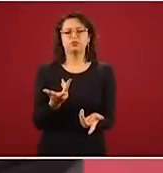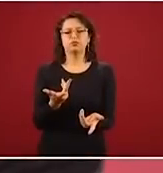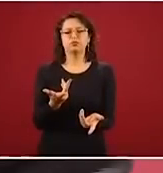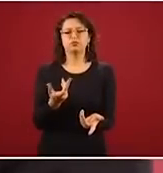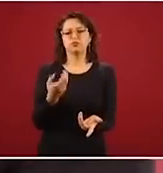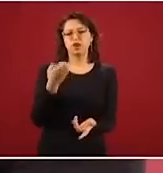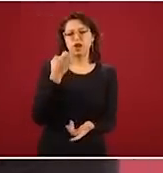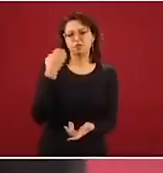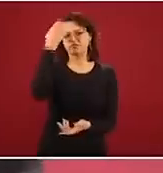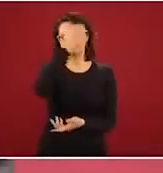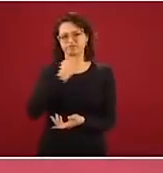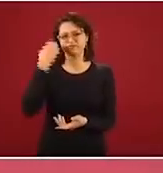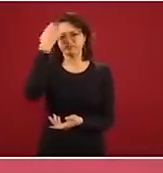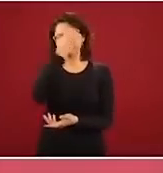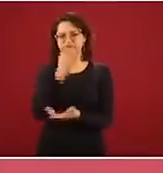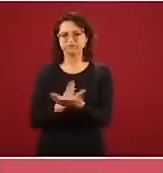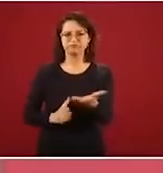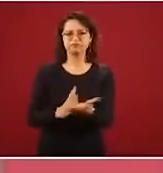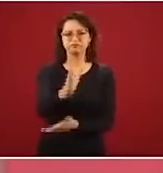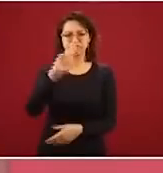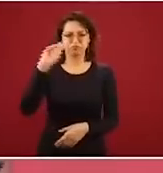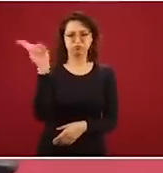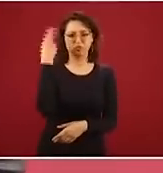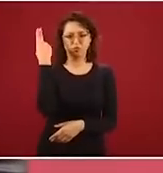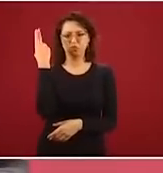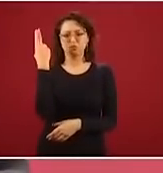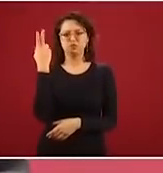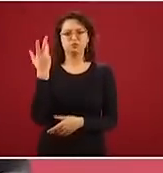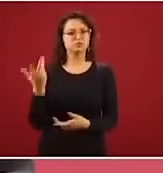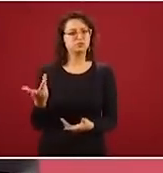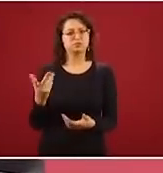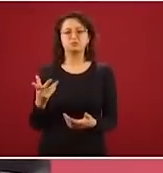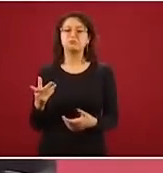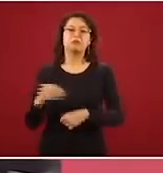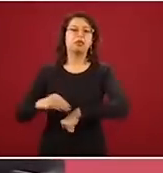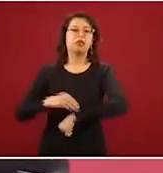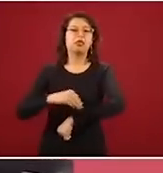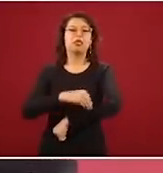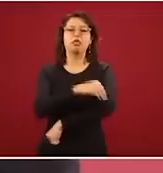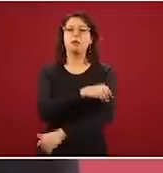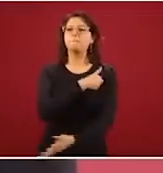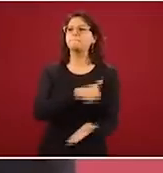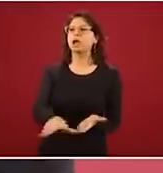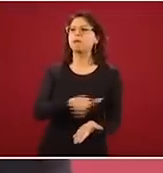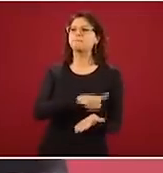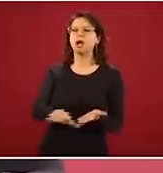los exámenes de admisión como pretexto para